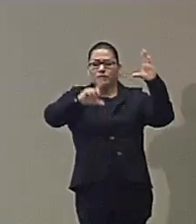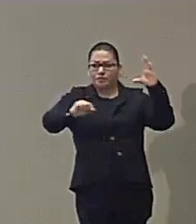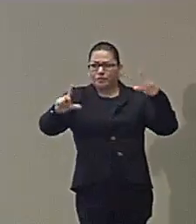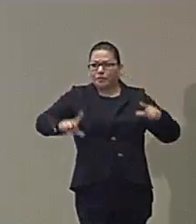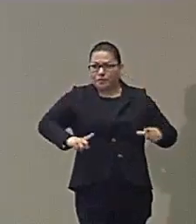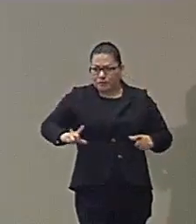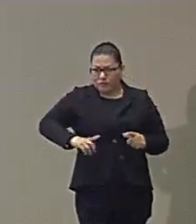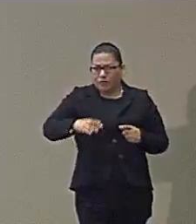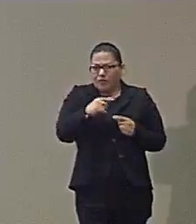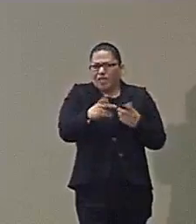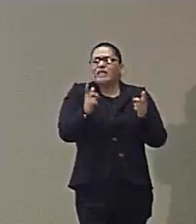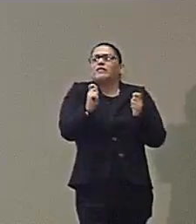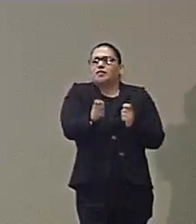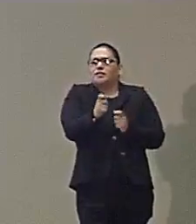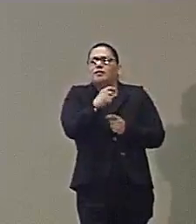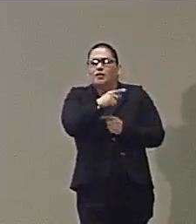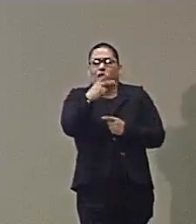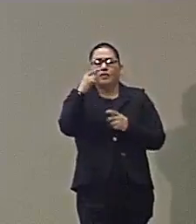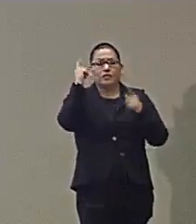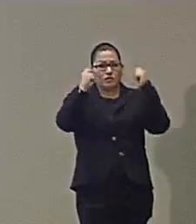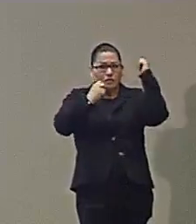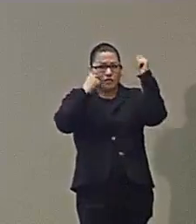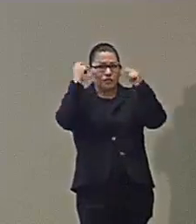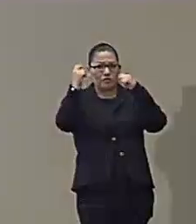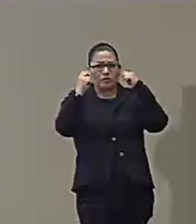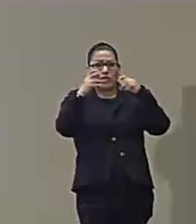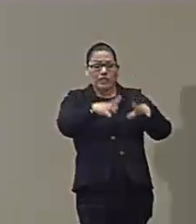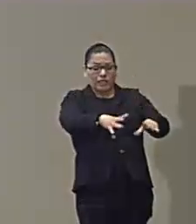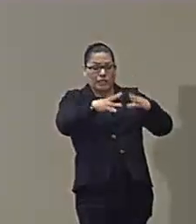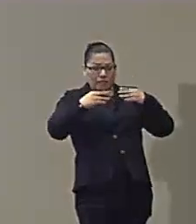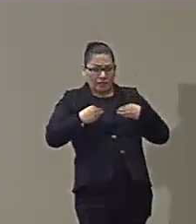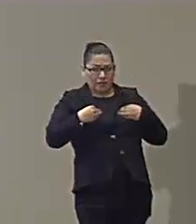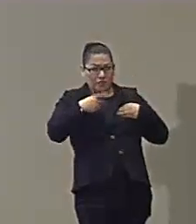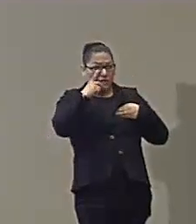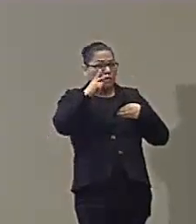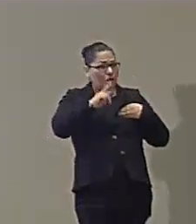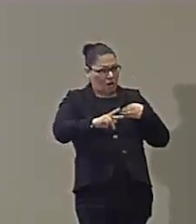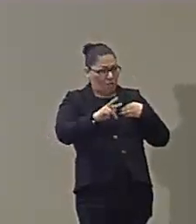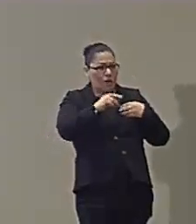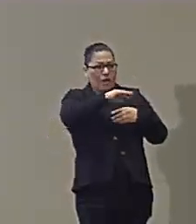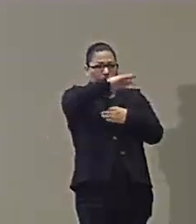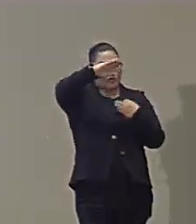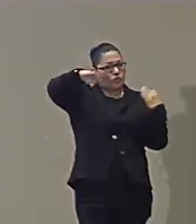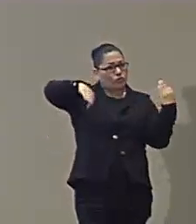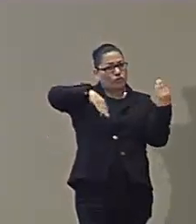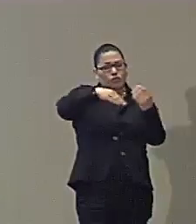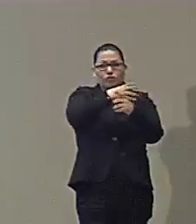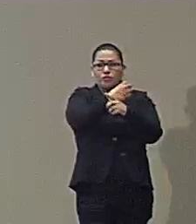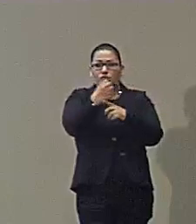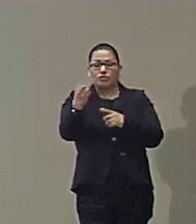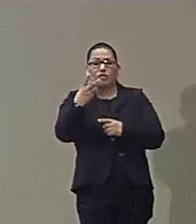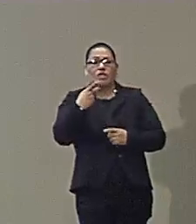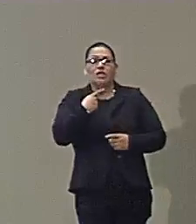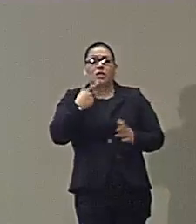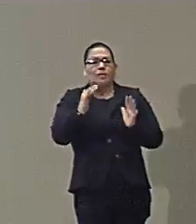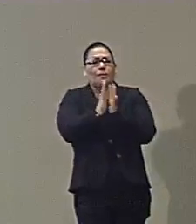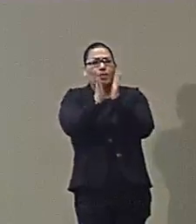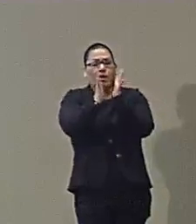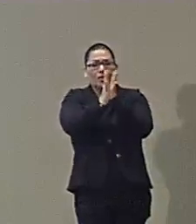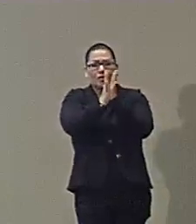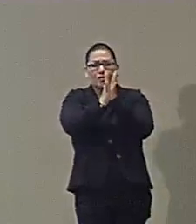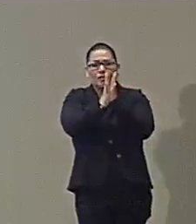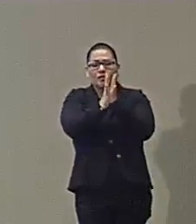nos hemos planteado que el turismo requiere abordarse bajo una visión de estado conjunta en donde participemos